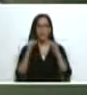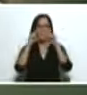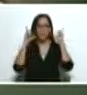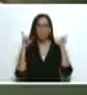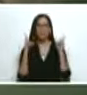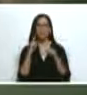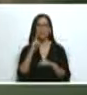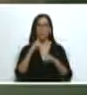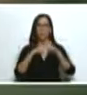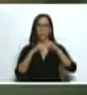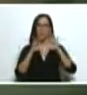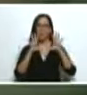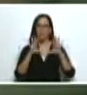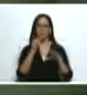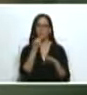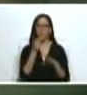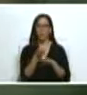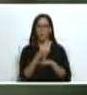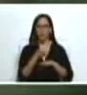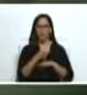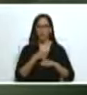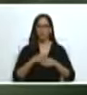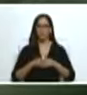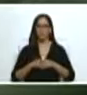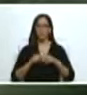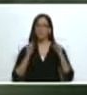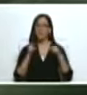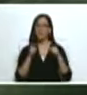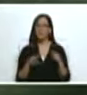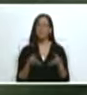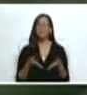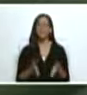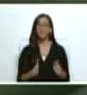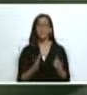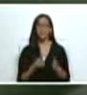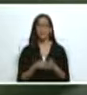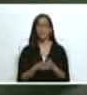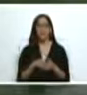del 1x10 del buen gobierno. De allí nacieron las bricomiles